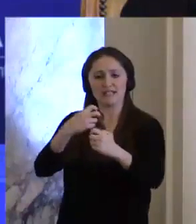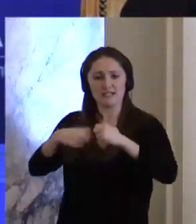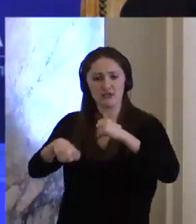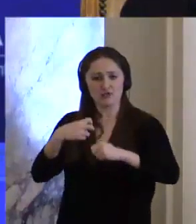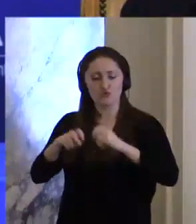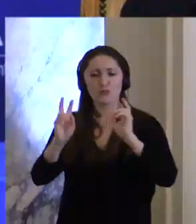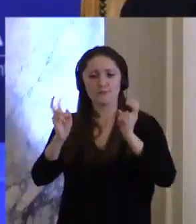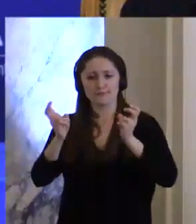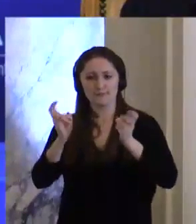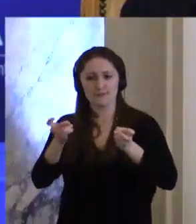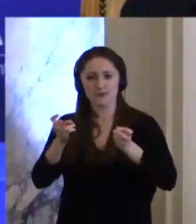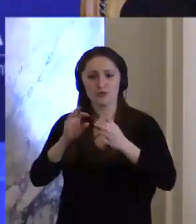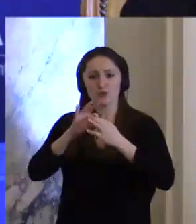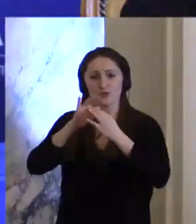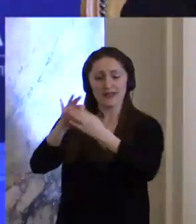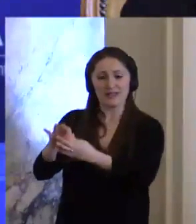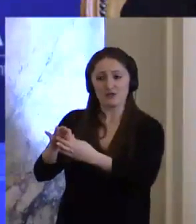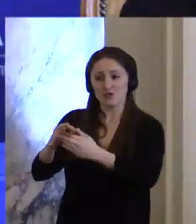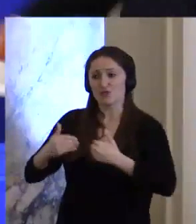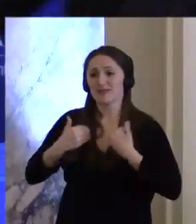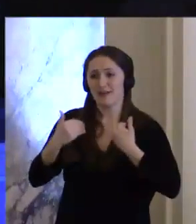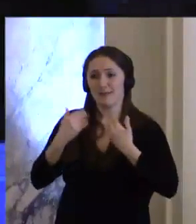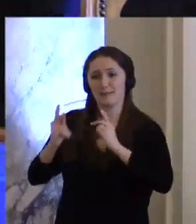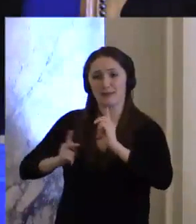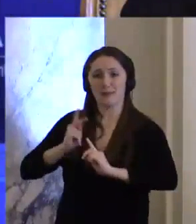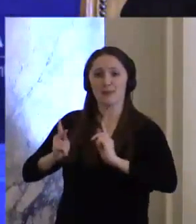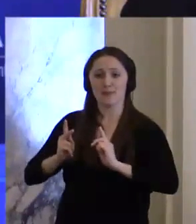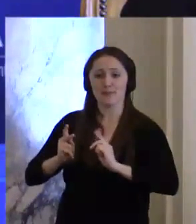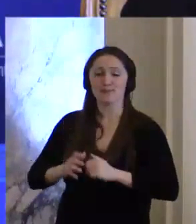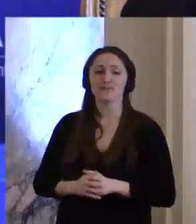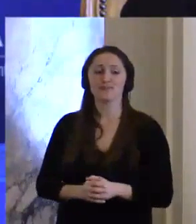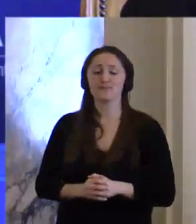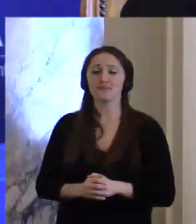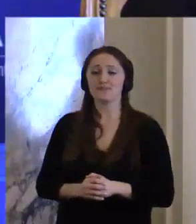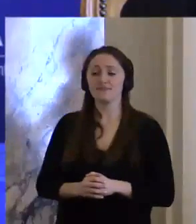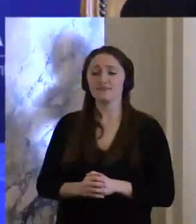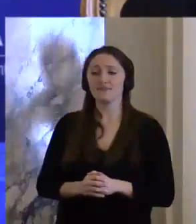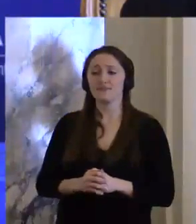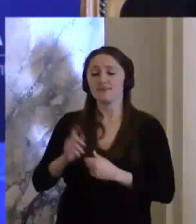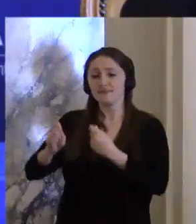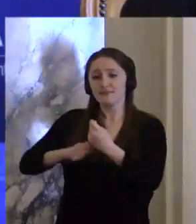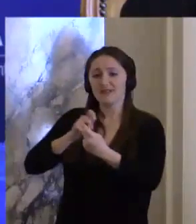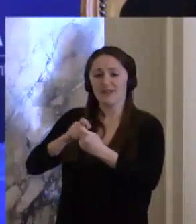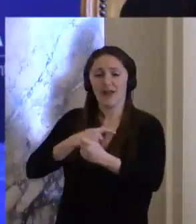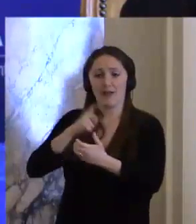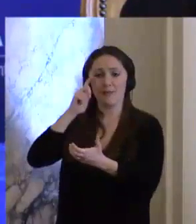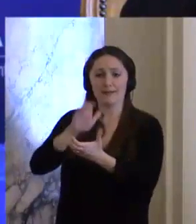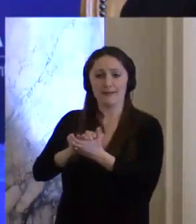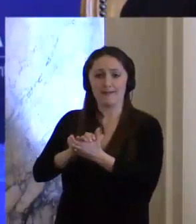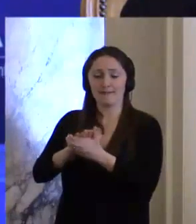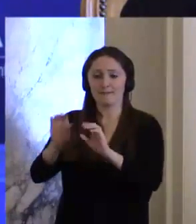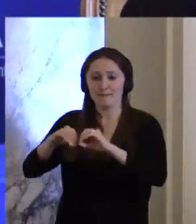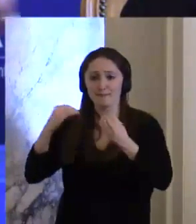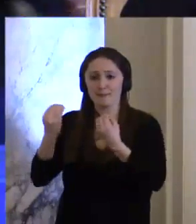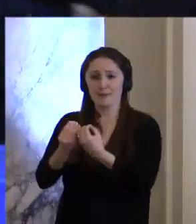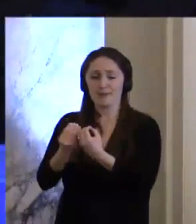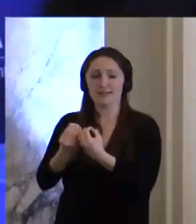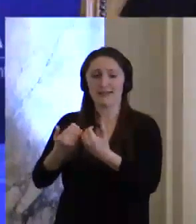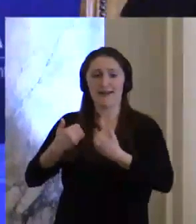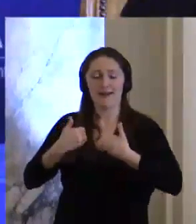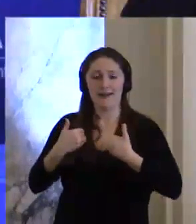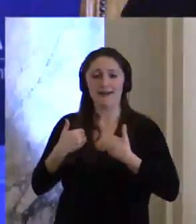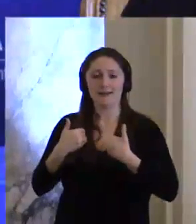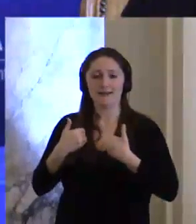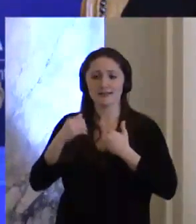juventud. Sobre todo, pienso que nuestra organización tiene una responsabilidad enorme,